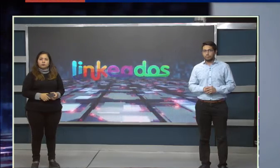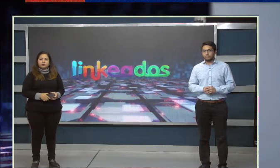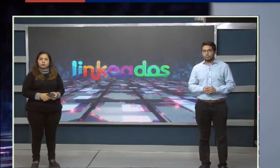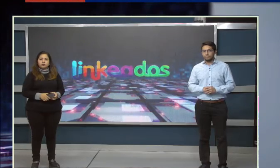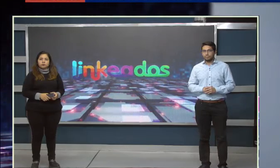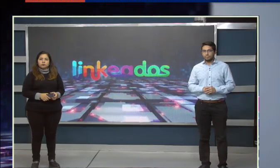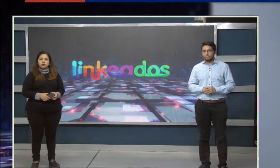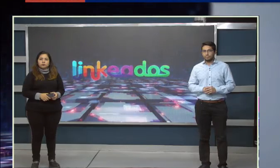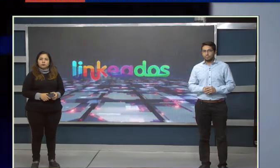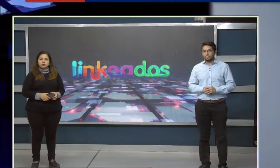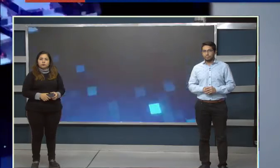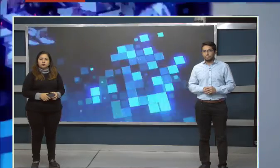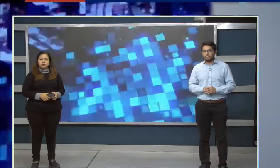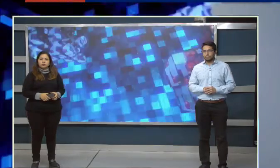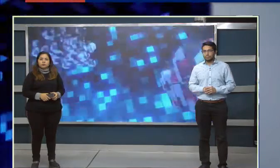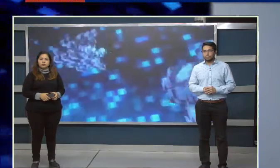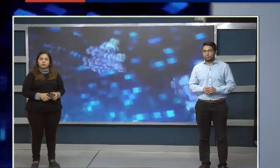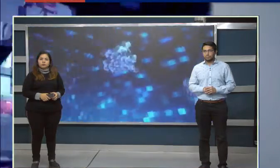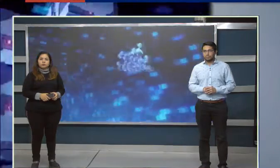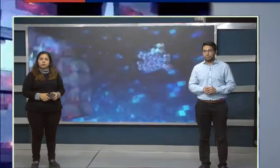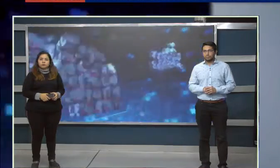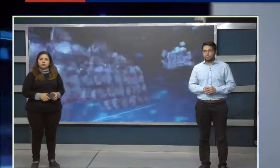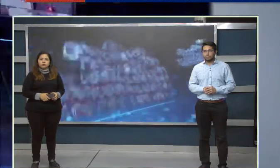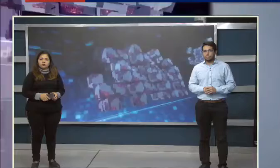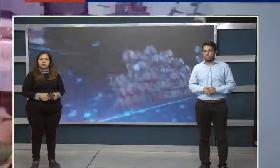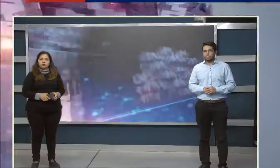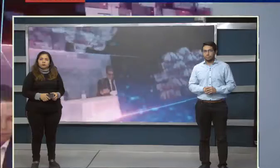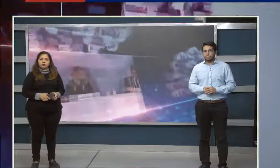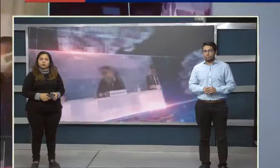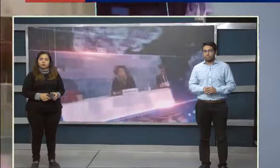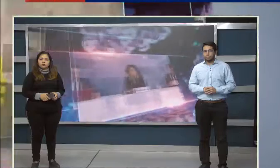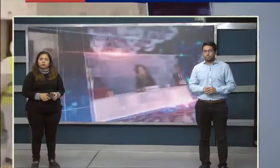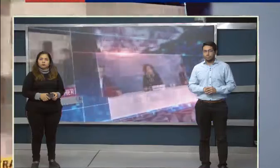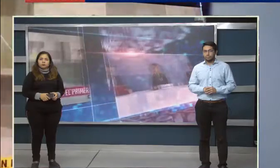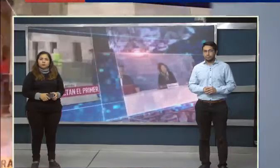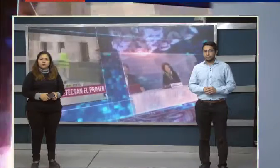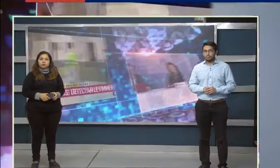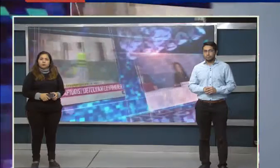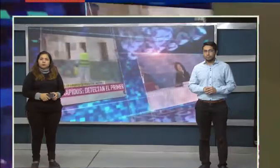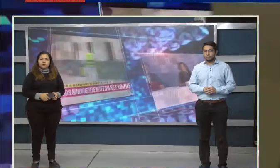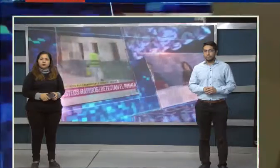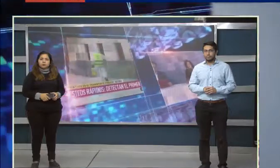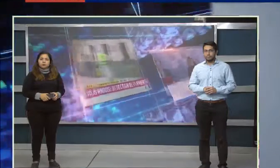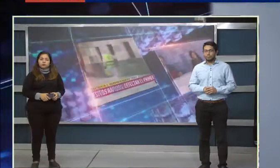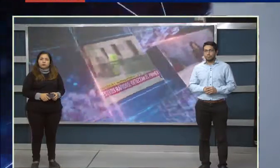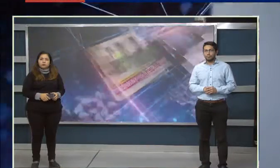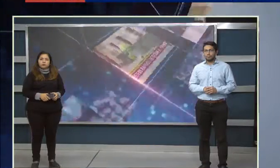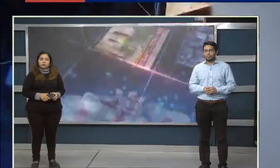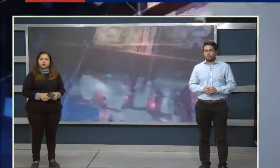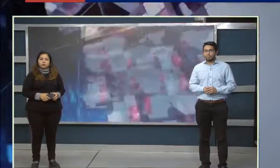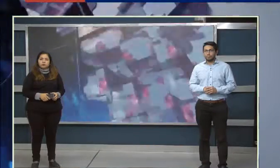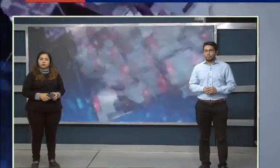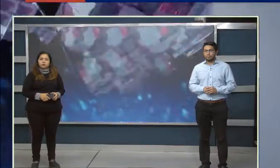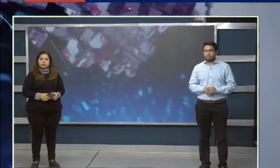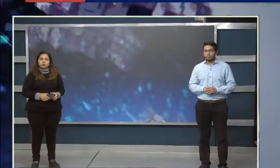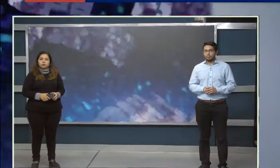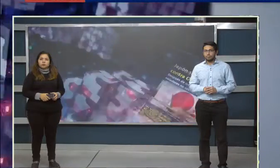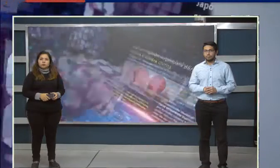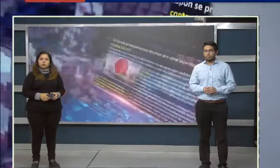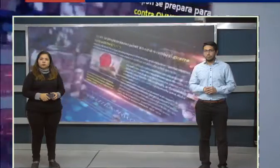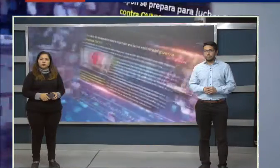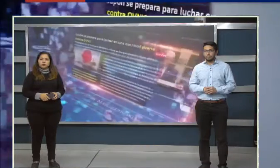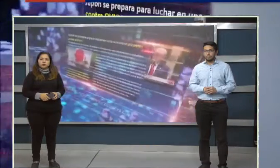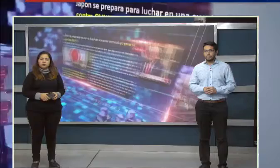es a las consultas y a los exámenes presenciales para ir armando las grillas de aquellos que pueden ser